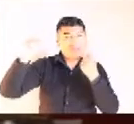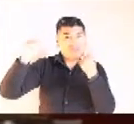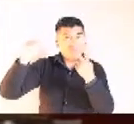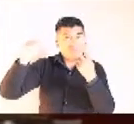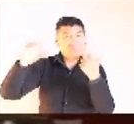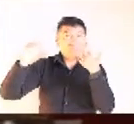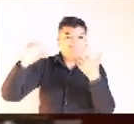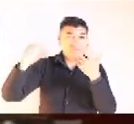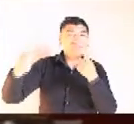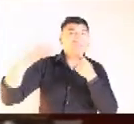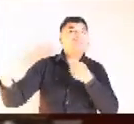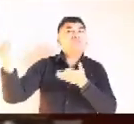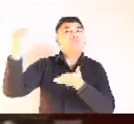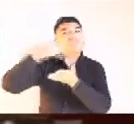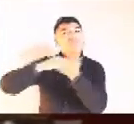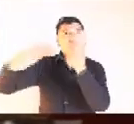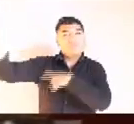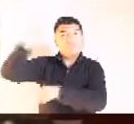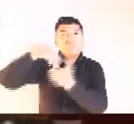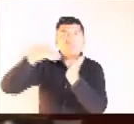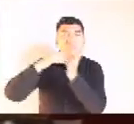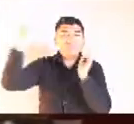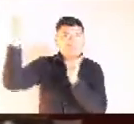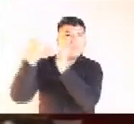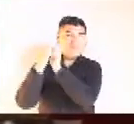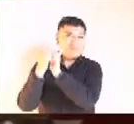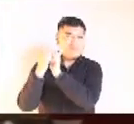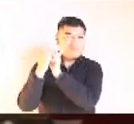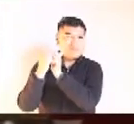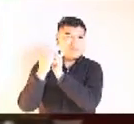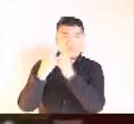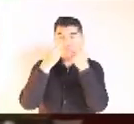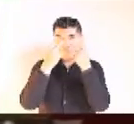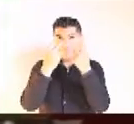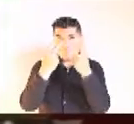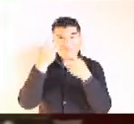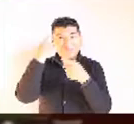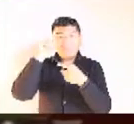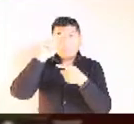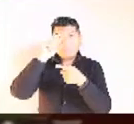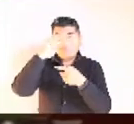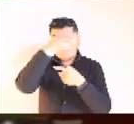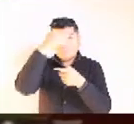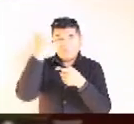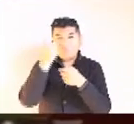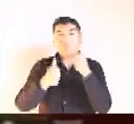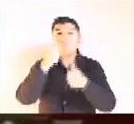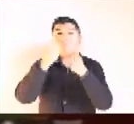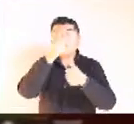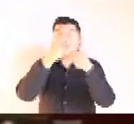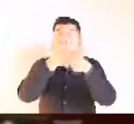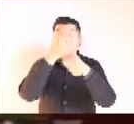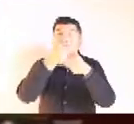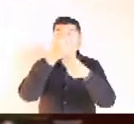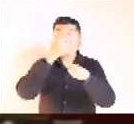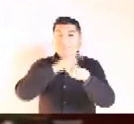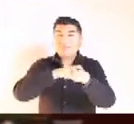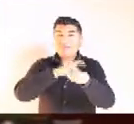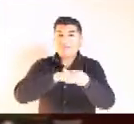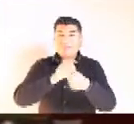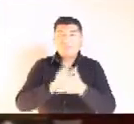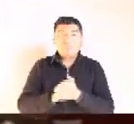el retorno. A ver, queridos hermanos, para que no nos olvidemos, ¿cuál es el primer momento?